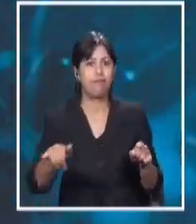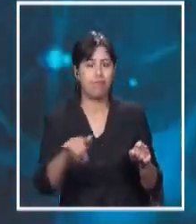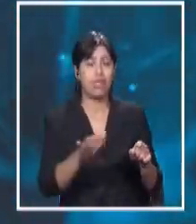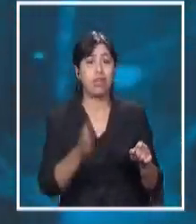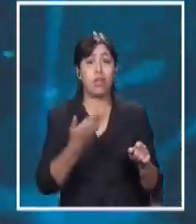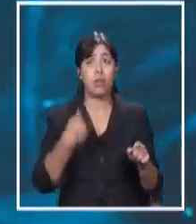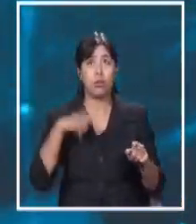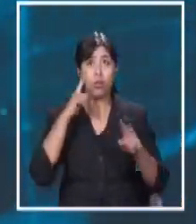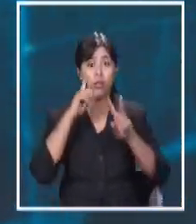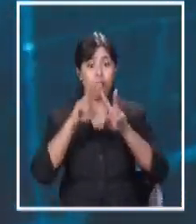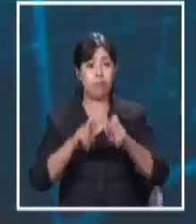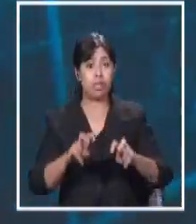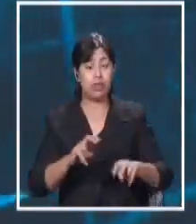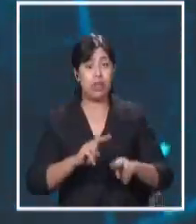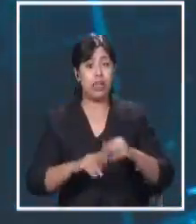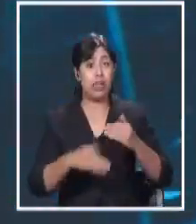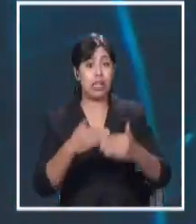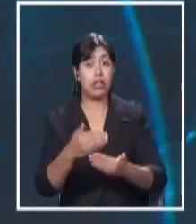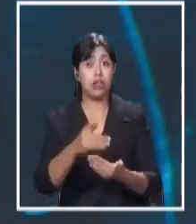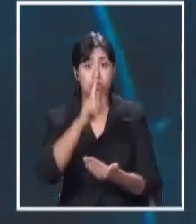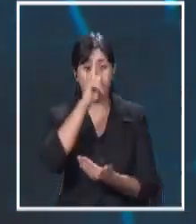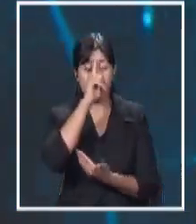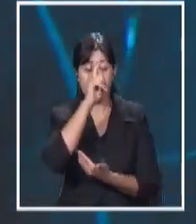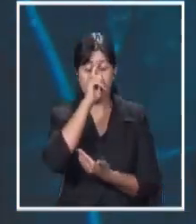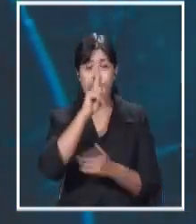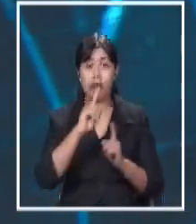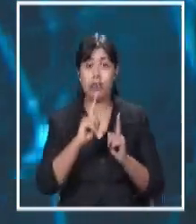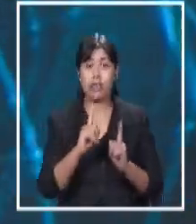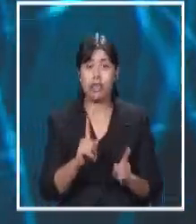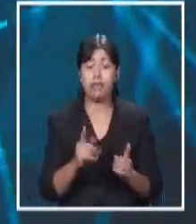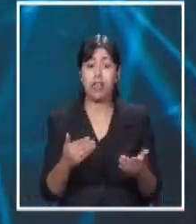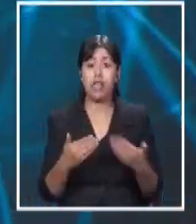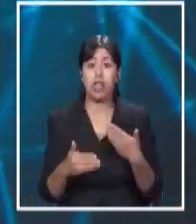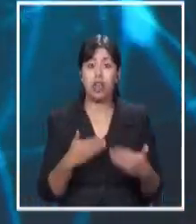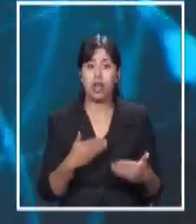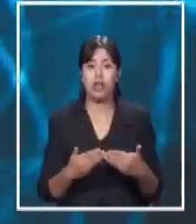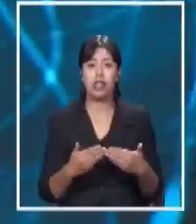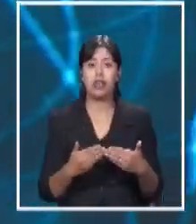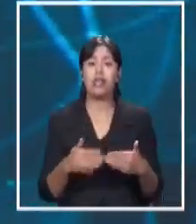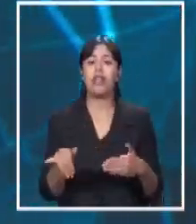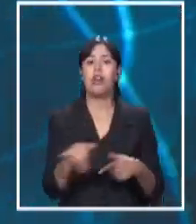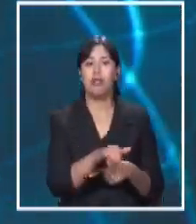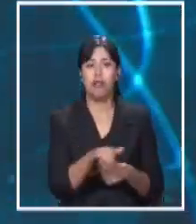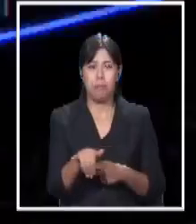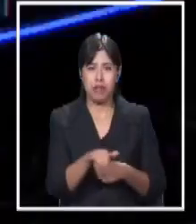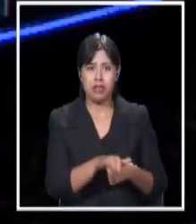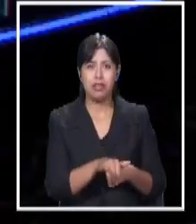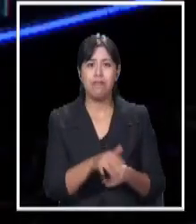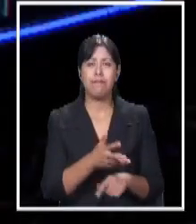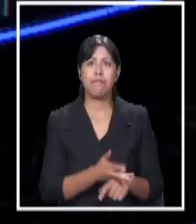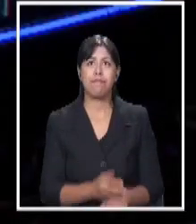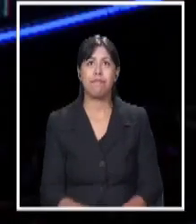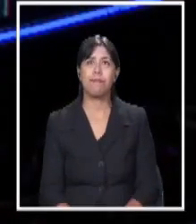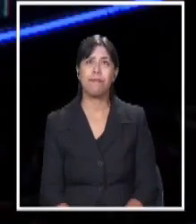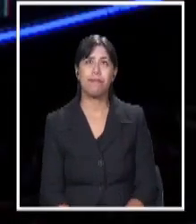de investigación y de acción clínica debería estar en los mecanismos compartidos.